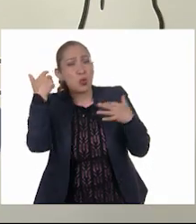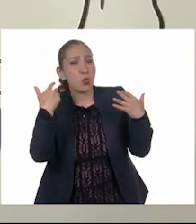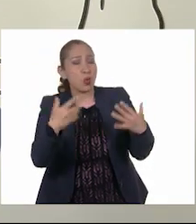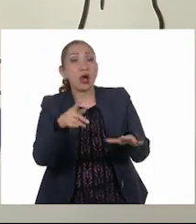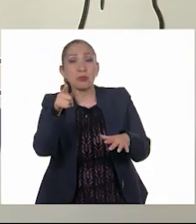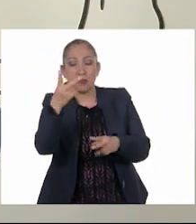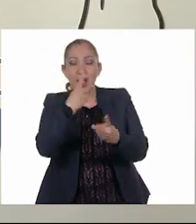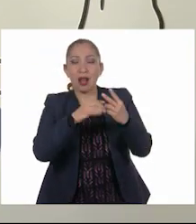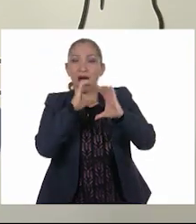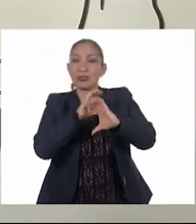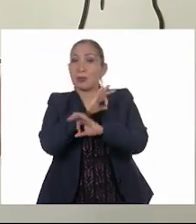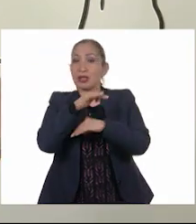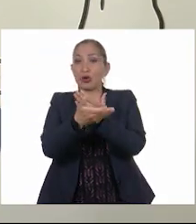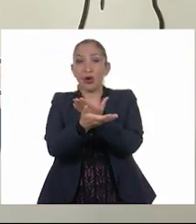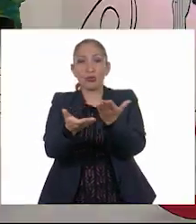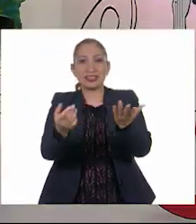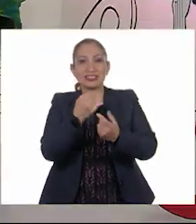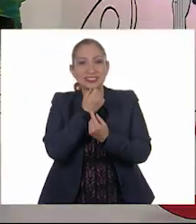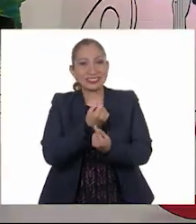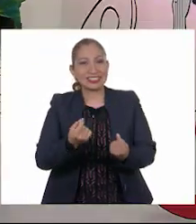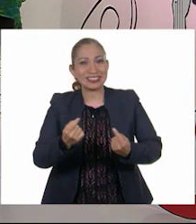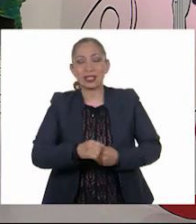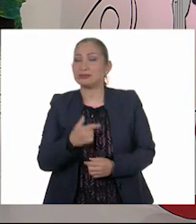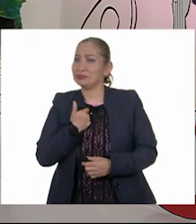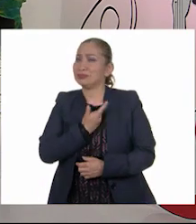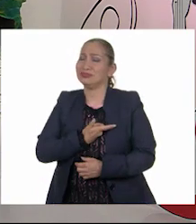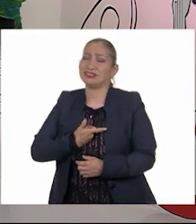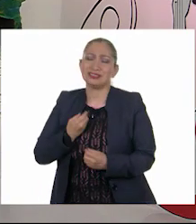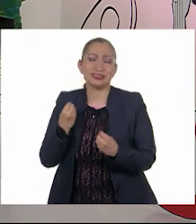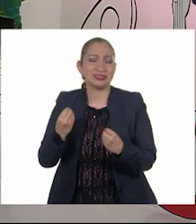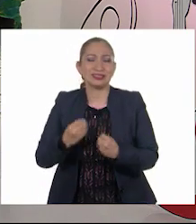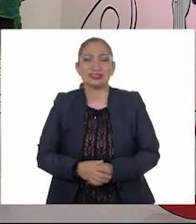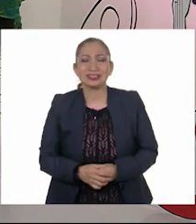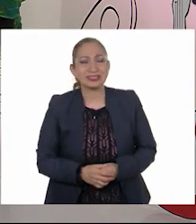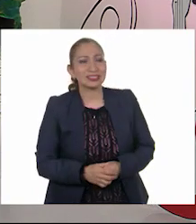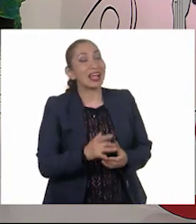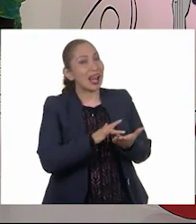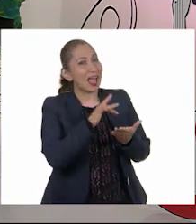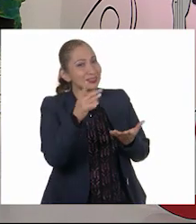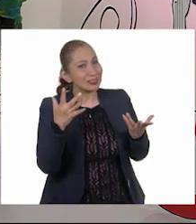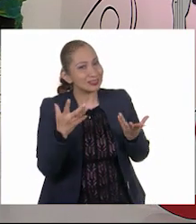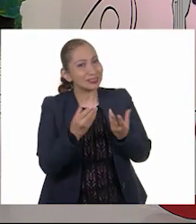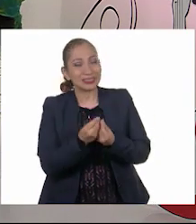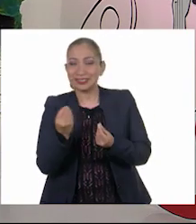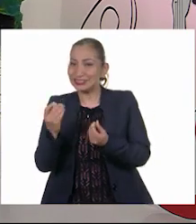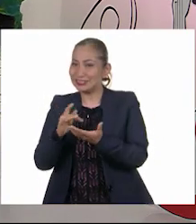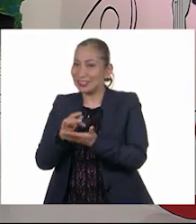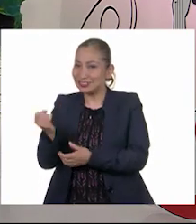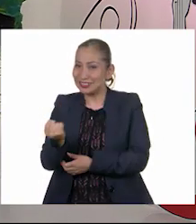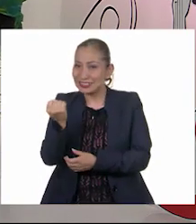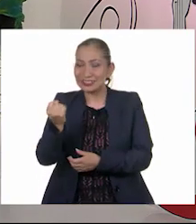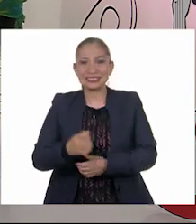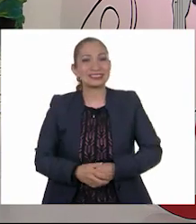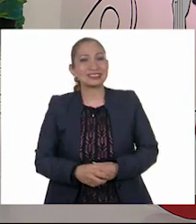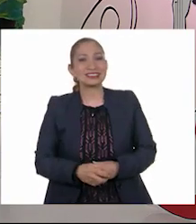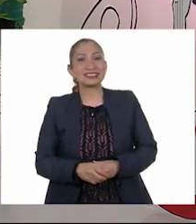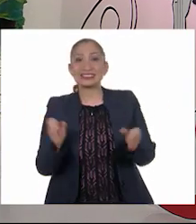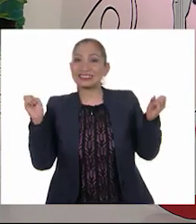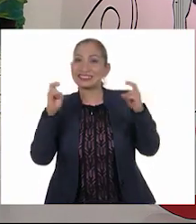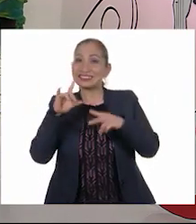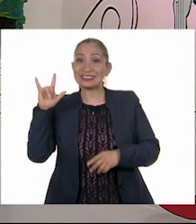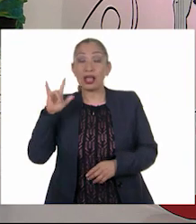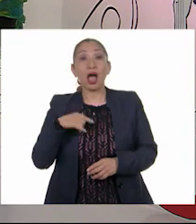por venir a cantar para todos estos jóvenes. Ay, encantada en la vida, Rodrigo. Gracias por estar con nosotros. Mucha suerte, gracias.